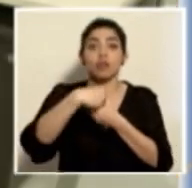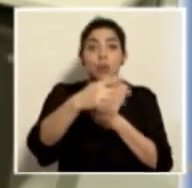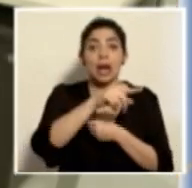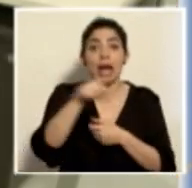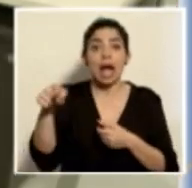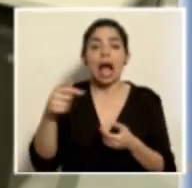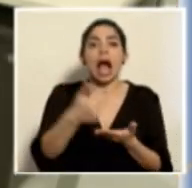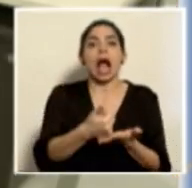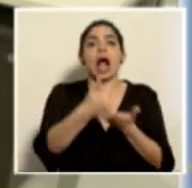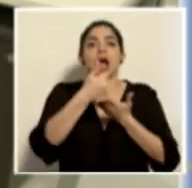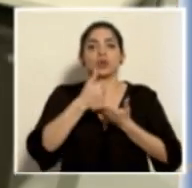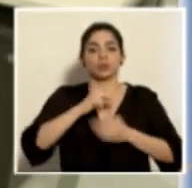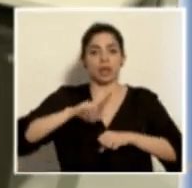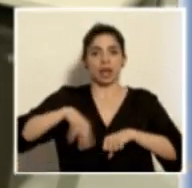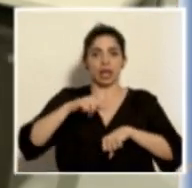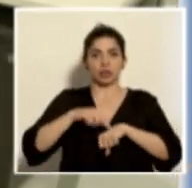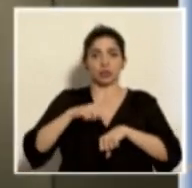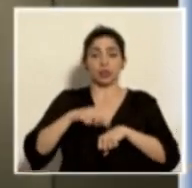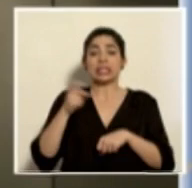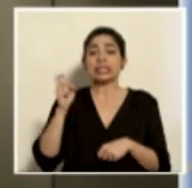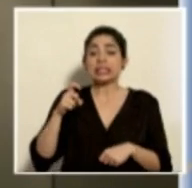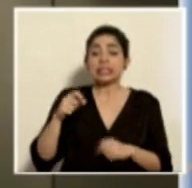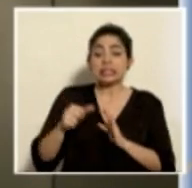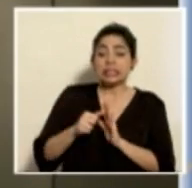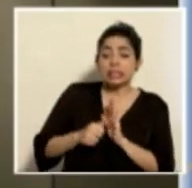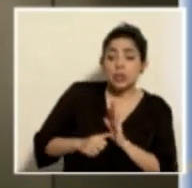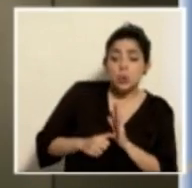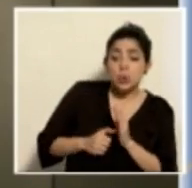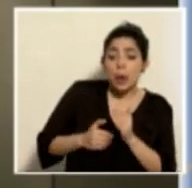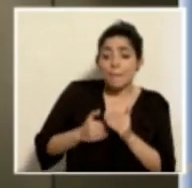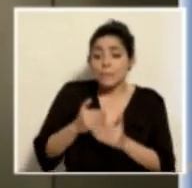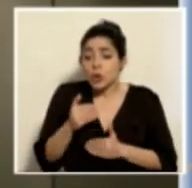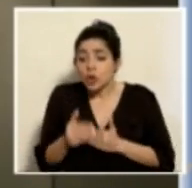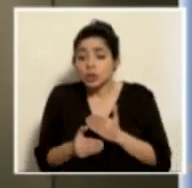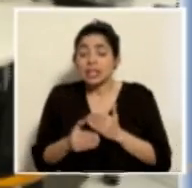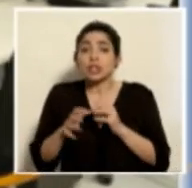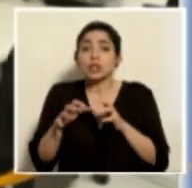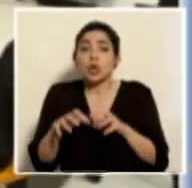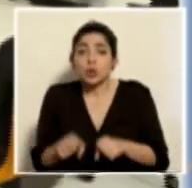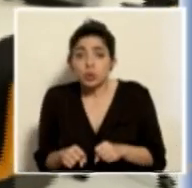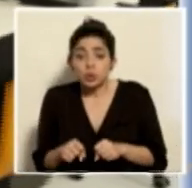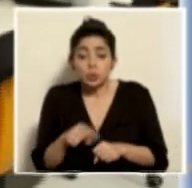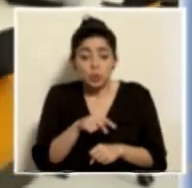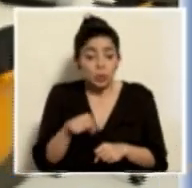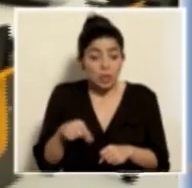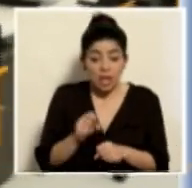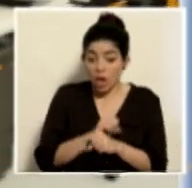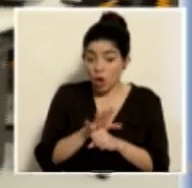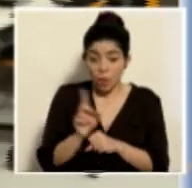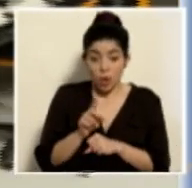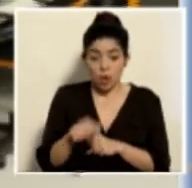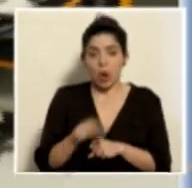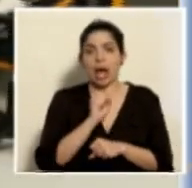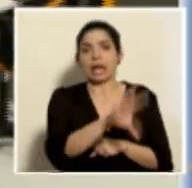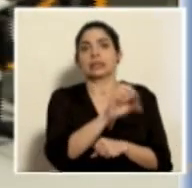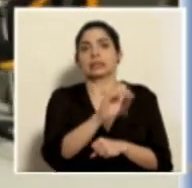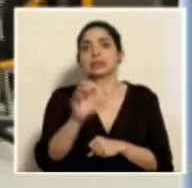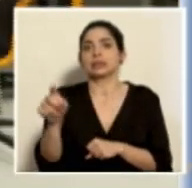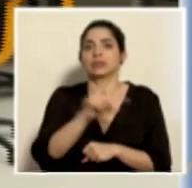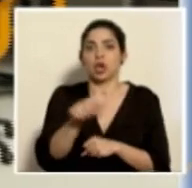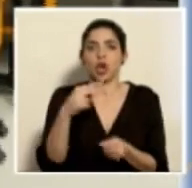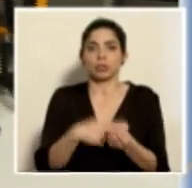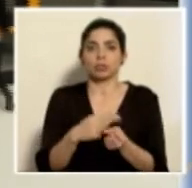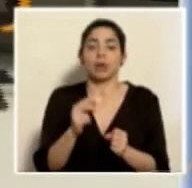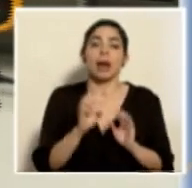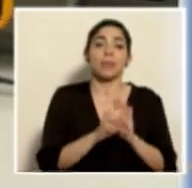los hospitales nacionales en las cirugías, en los procedimientos o consulta externa, que no es COVID. Entonces, el Hospital